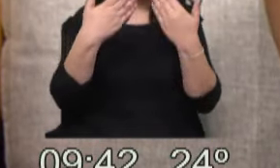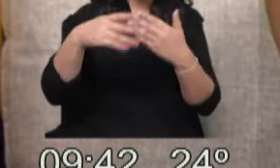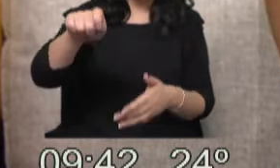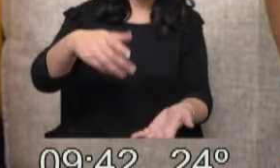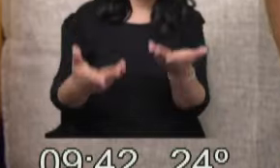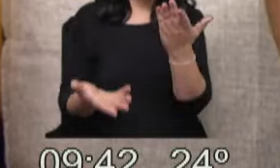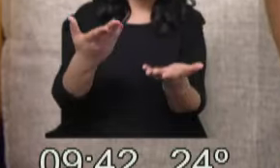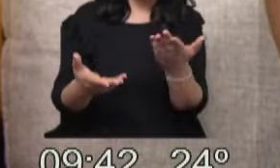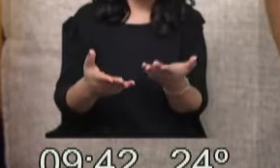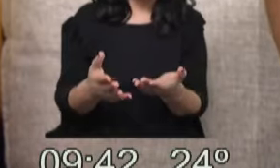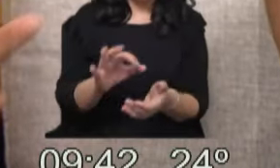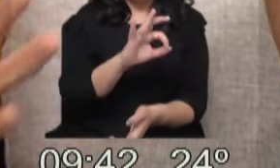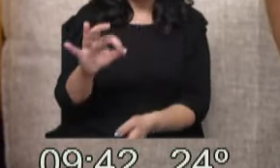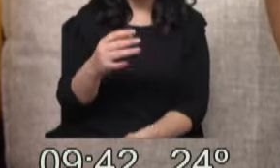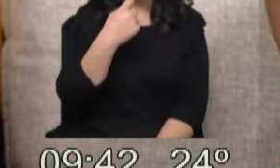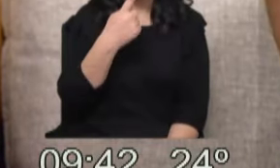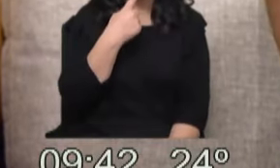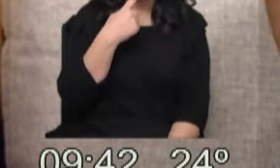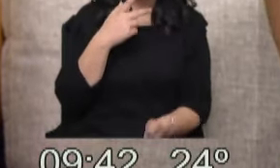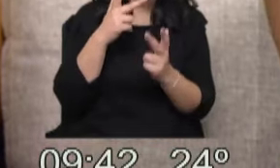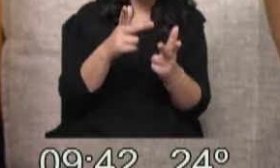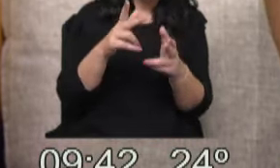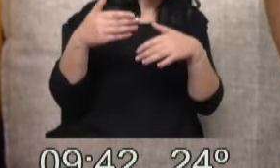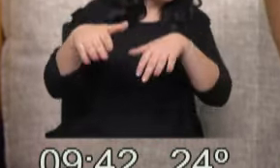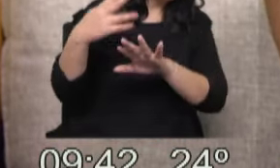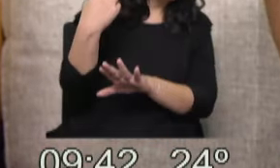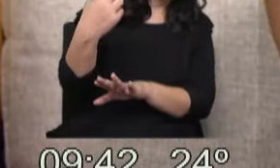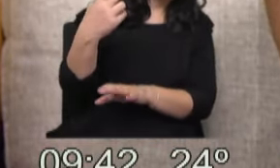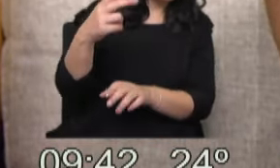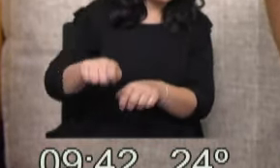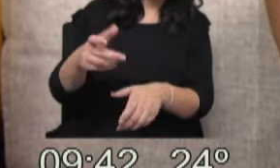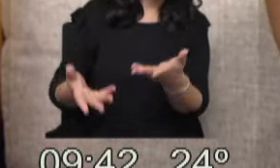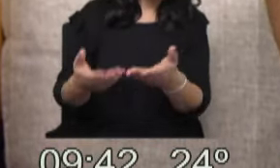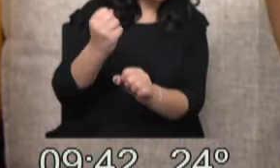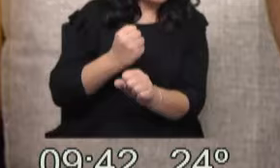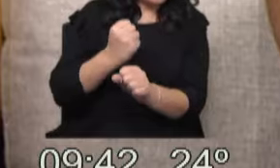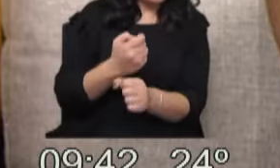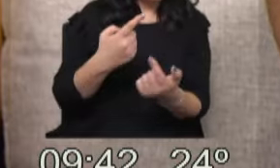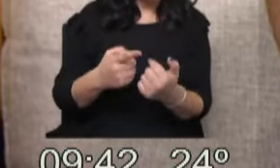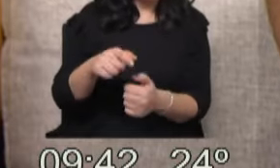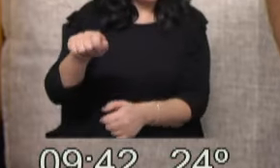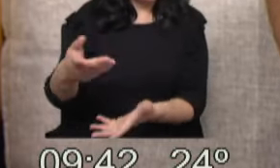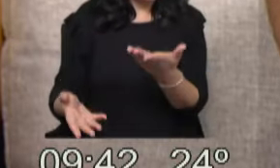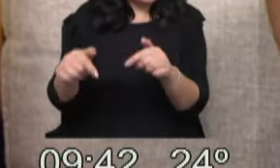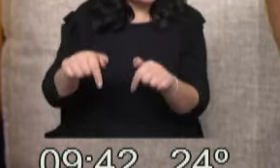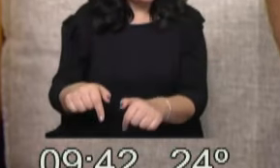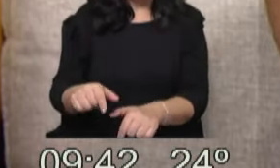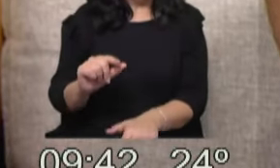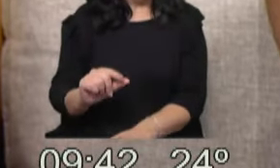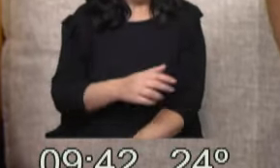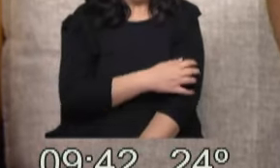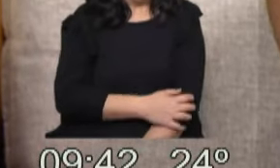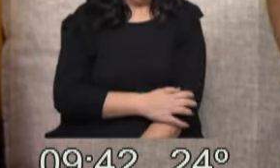cuando políticos dicen dejemos que la justicia trabaje Tenemos que tener en claro que nuestra justicia es pobre y que este muchas